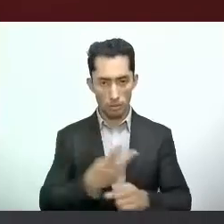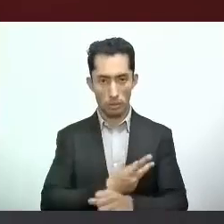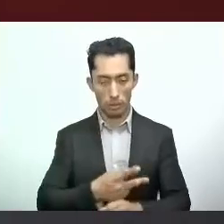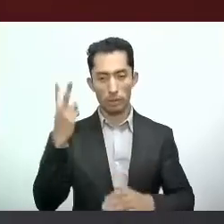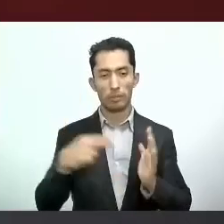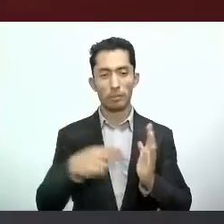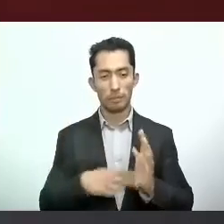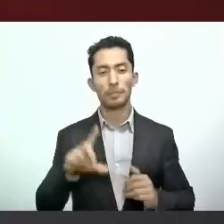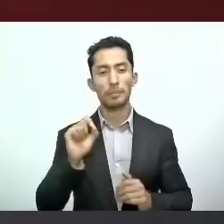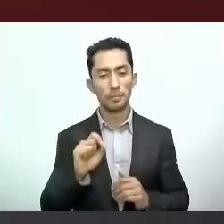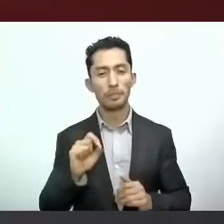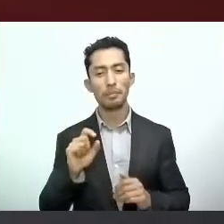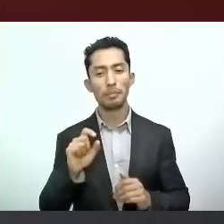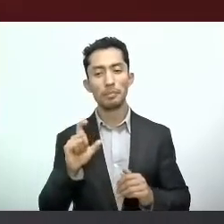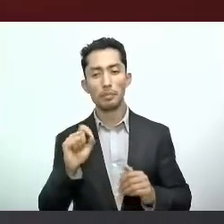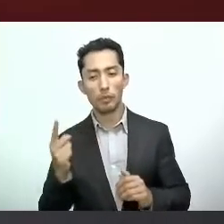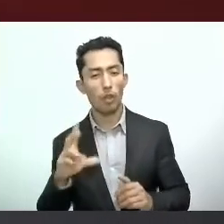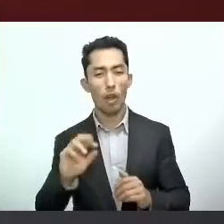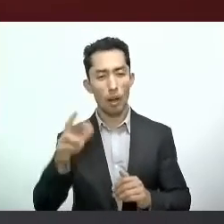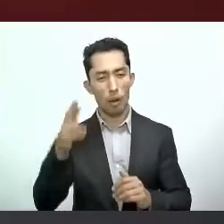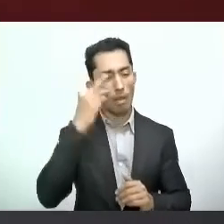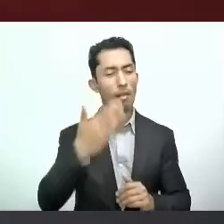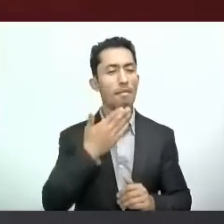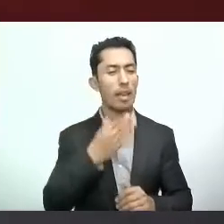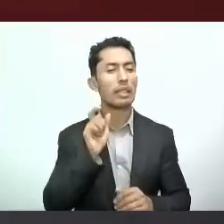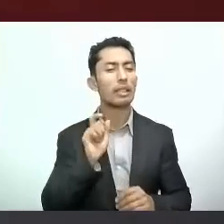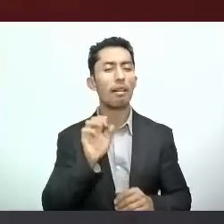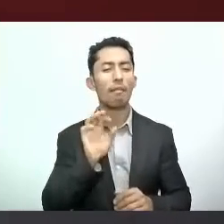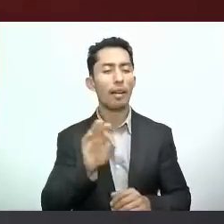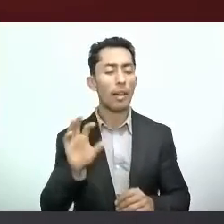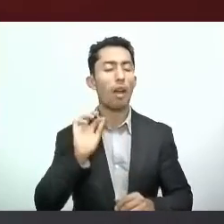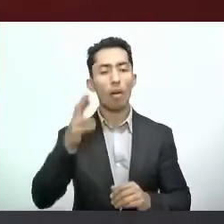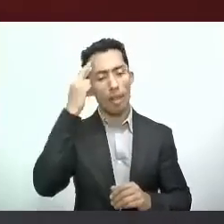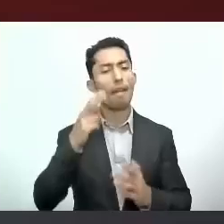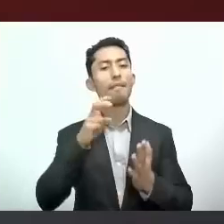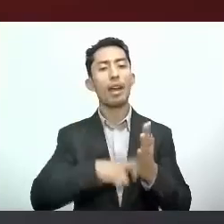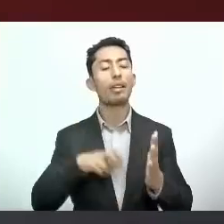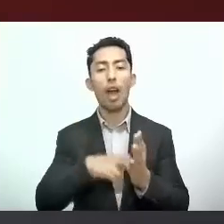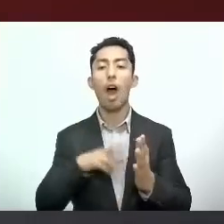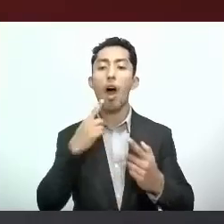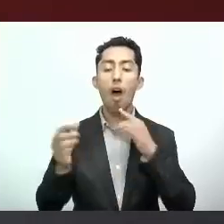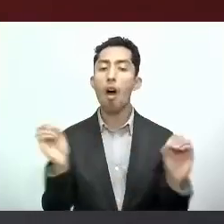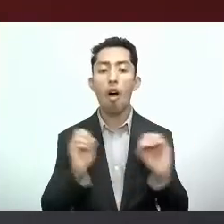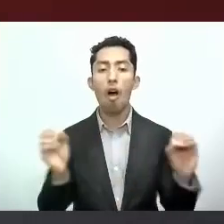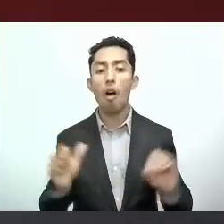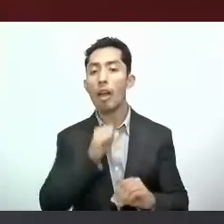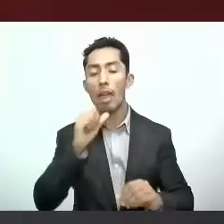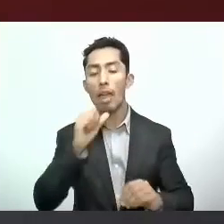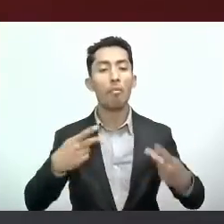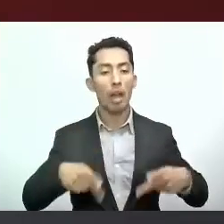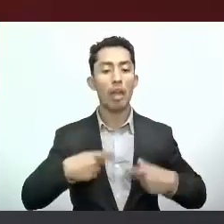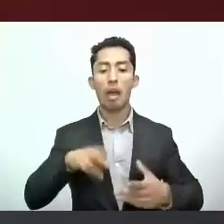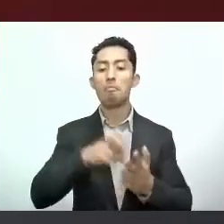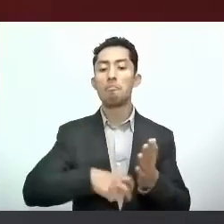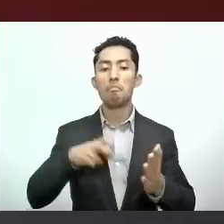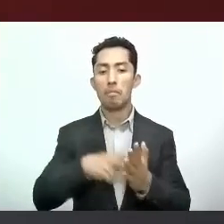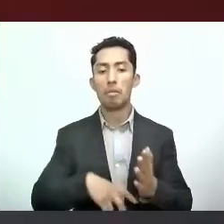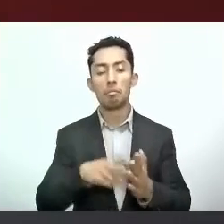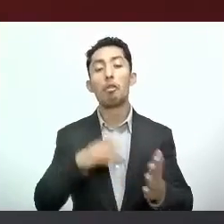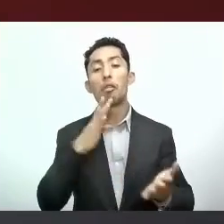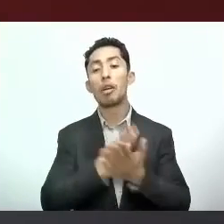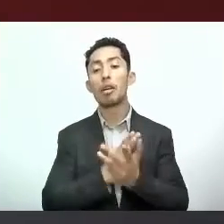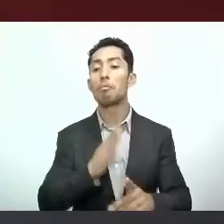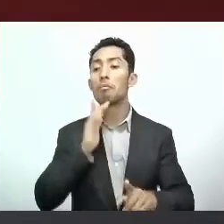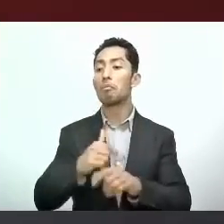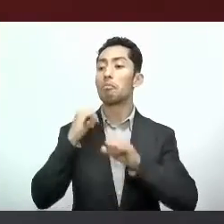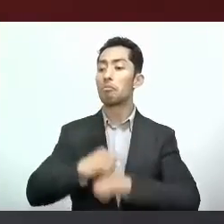2020, 21, no recuerdo bien, fue una reforma que no se dialogó con las personas, una reforma que solamente atendió al Poder Judicial